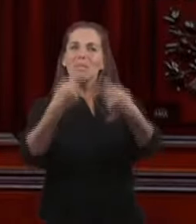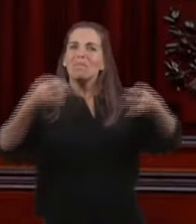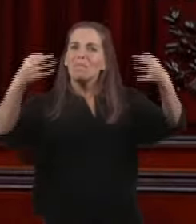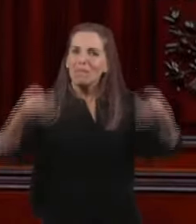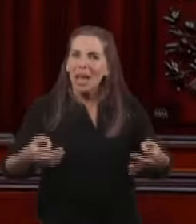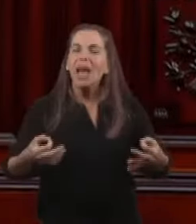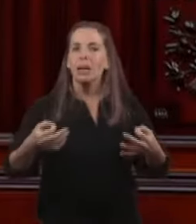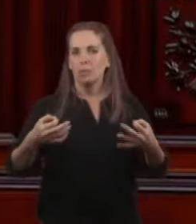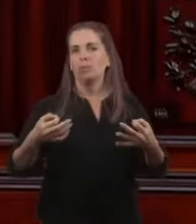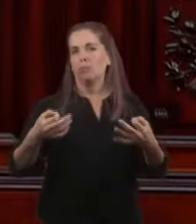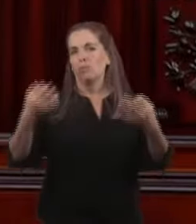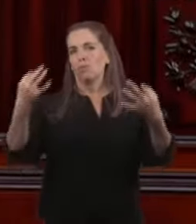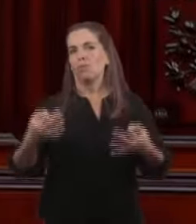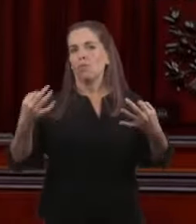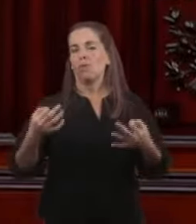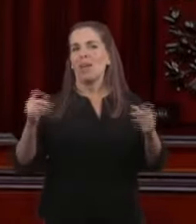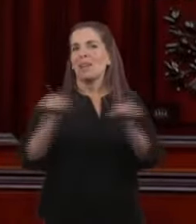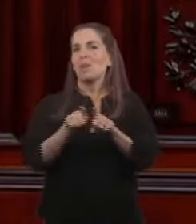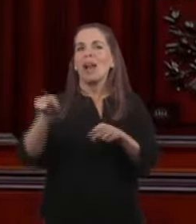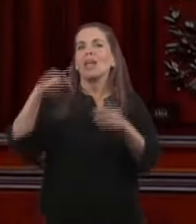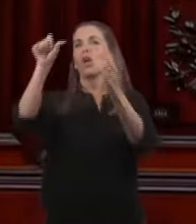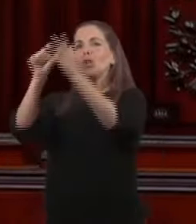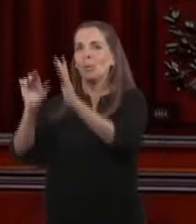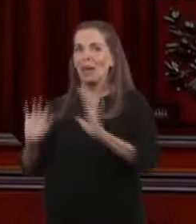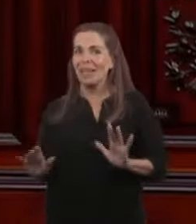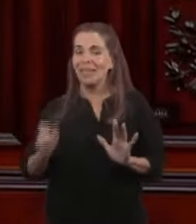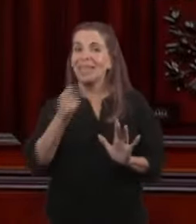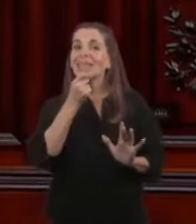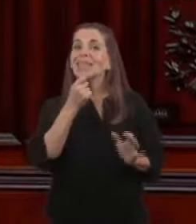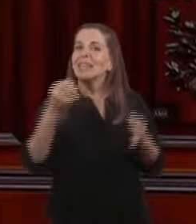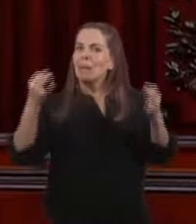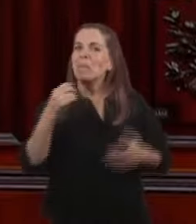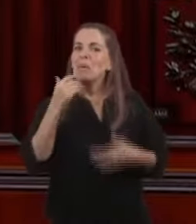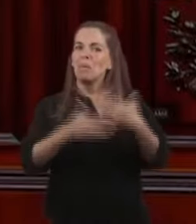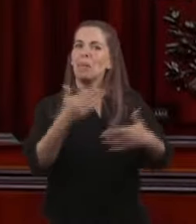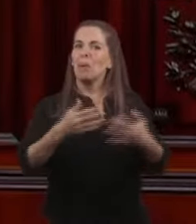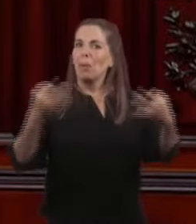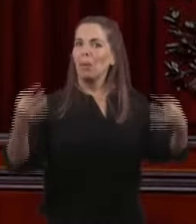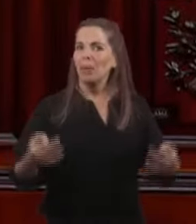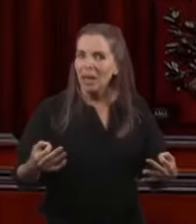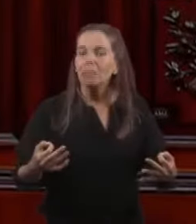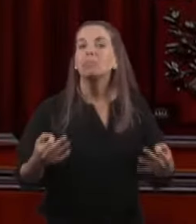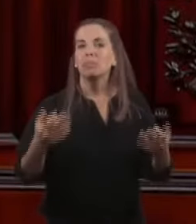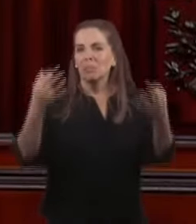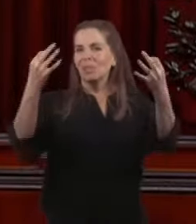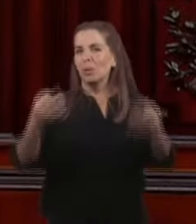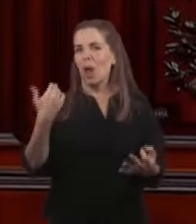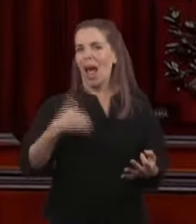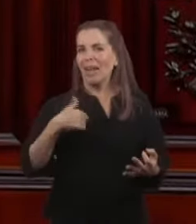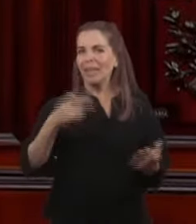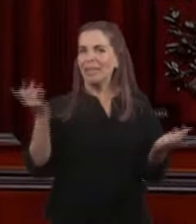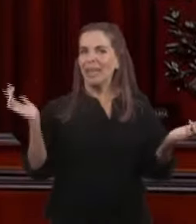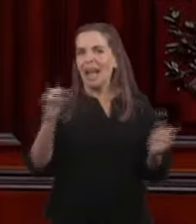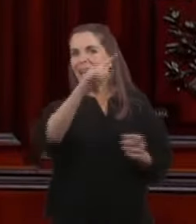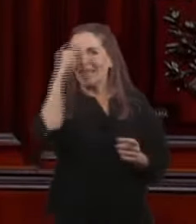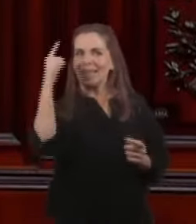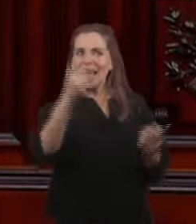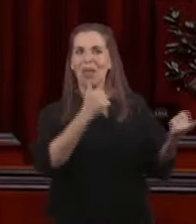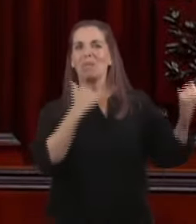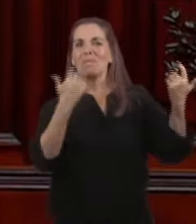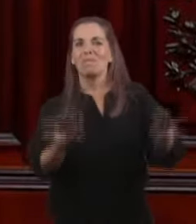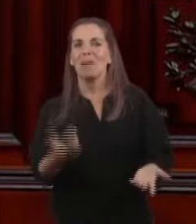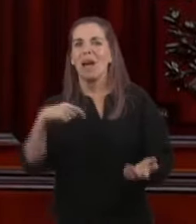rankings de libertad económica del mundo si hacemos las cosas bien tendremos un país donde el estado va a volver a ser un servidor de sus